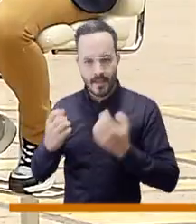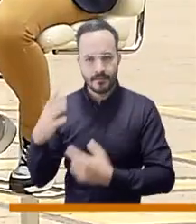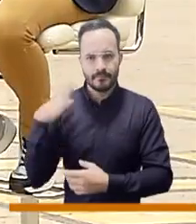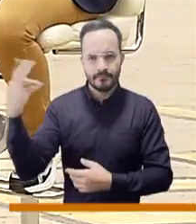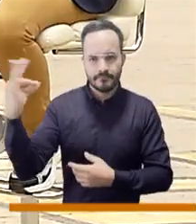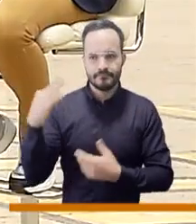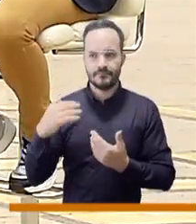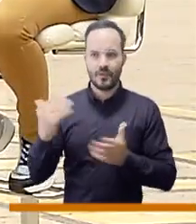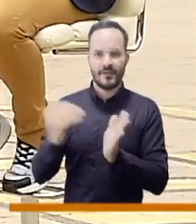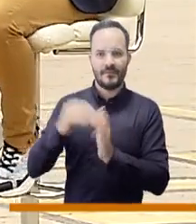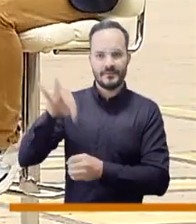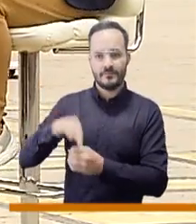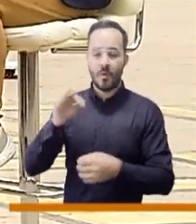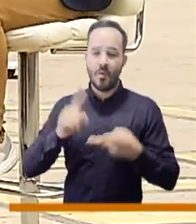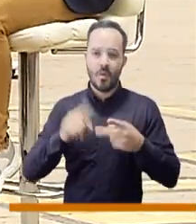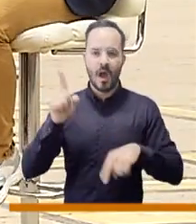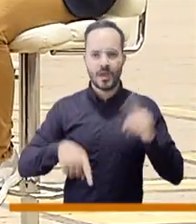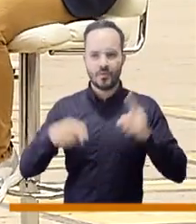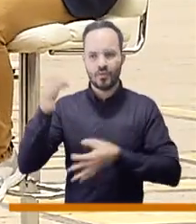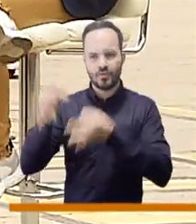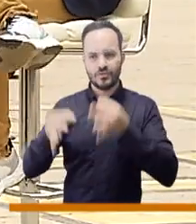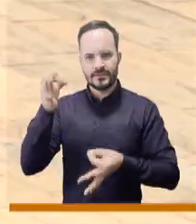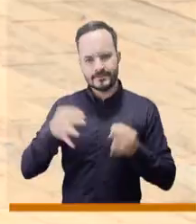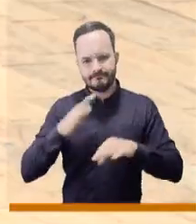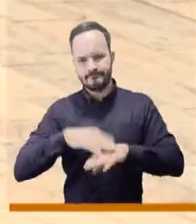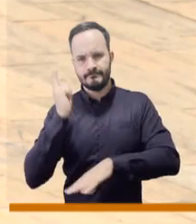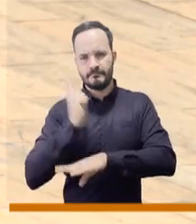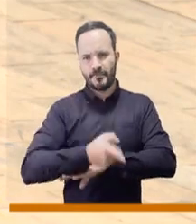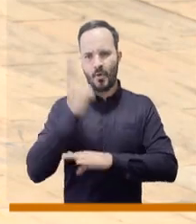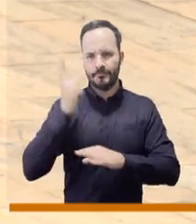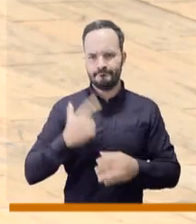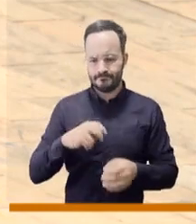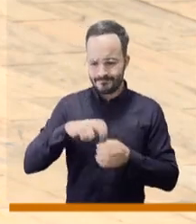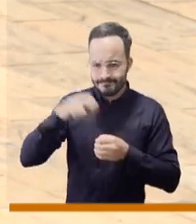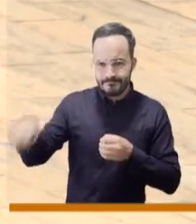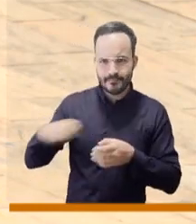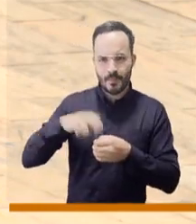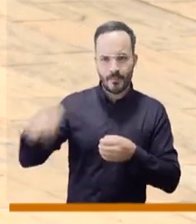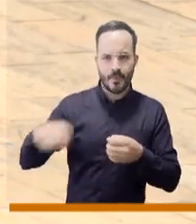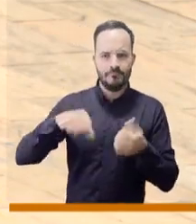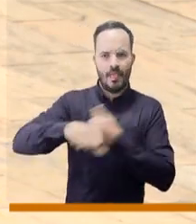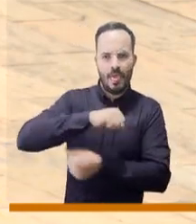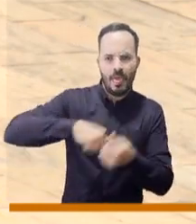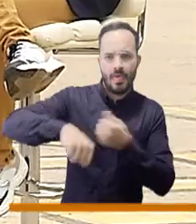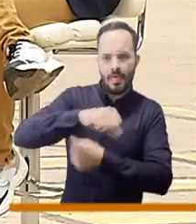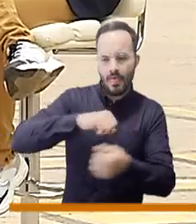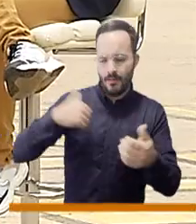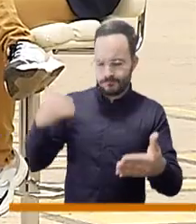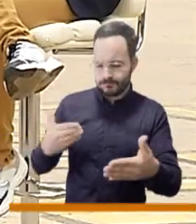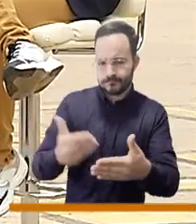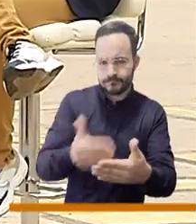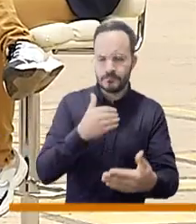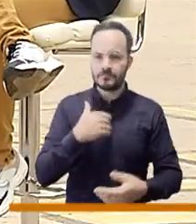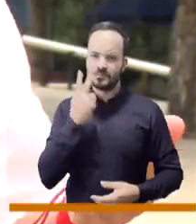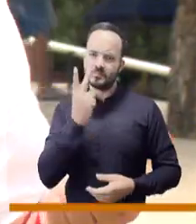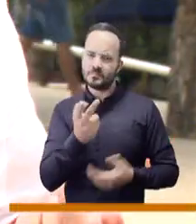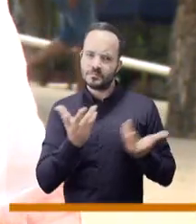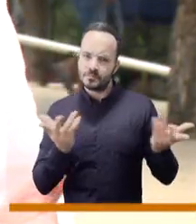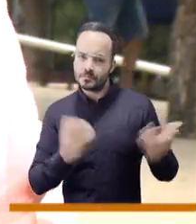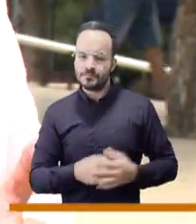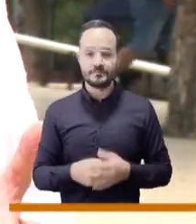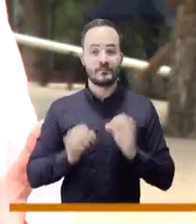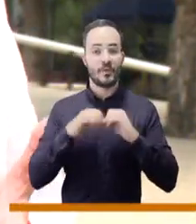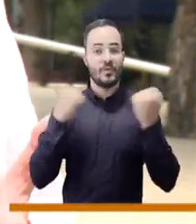aspiraciones a otros cargos de elección popular, por fallos también de la justicia. Hemos visto un consejo cambiante.